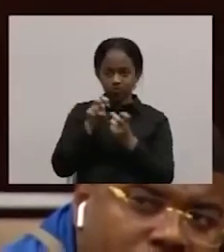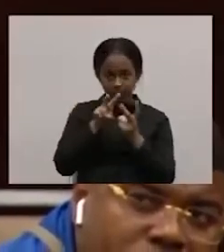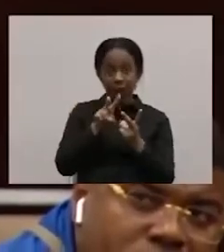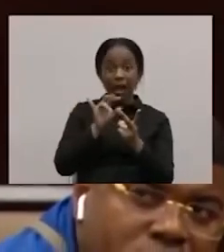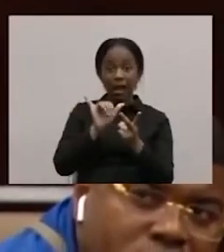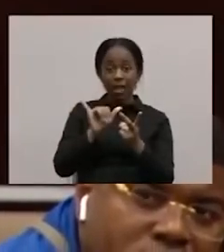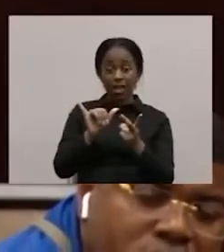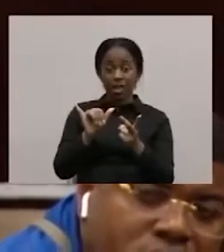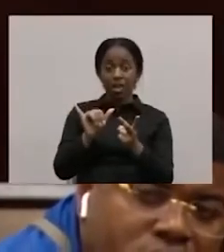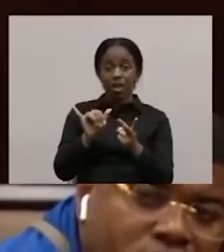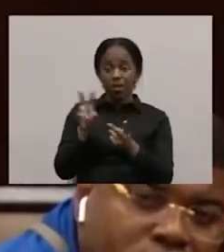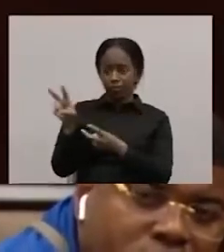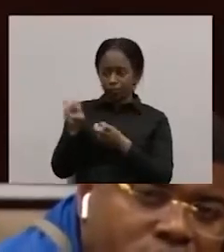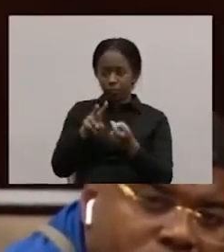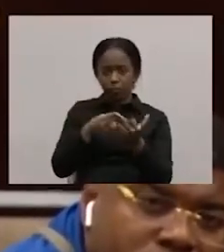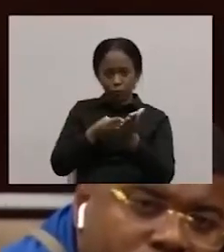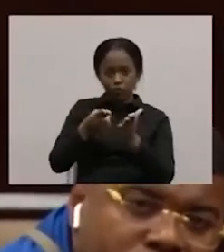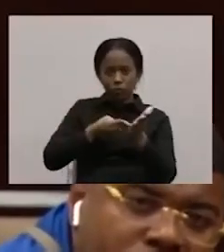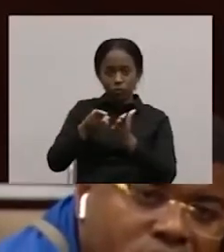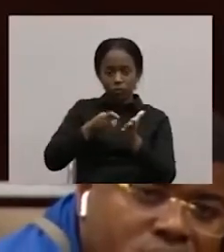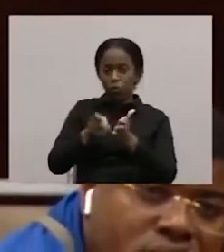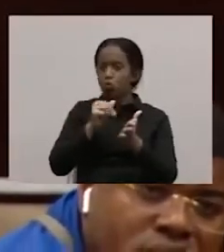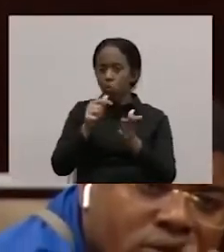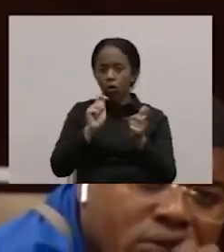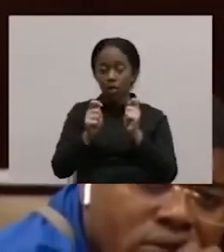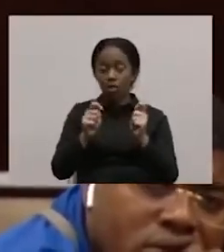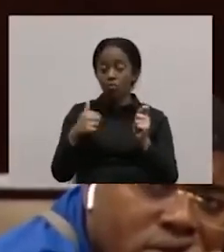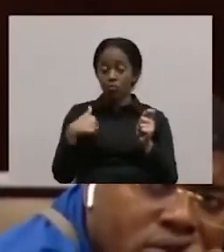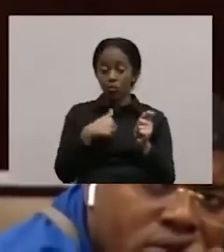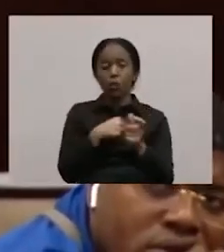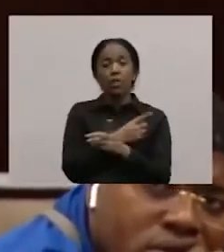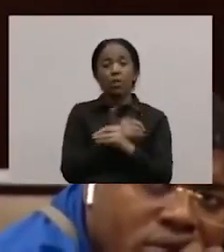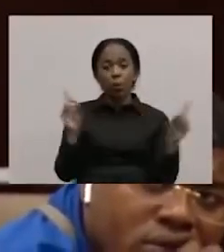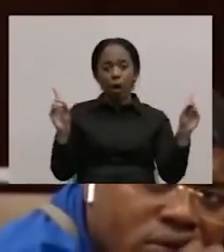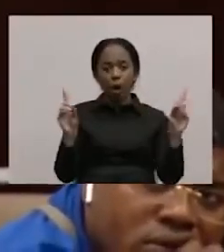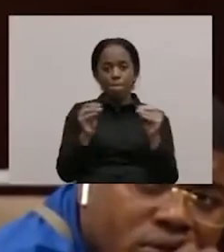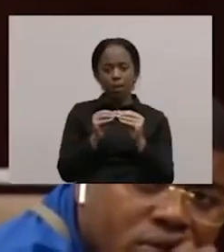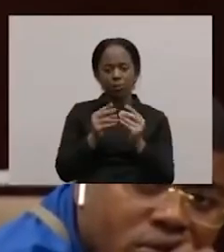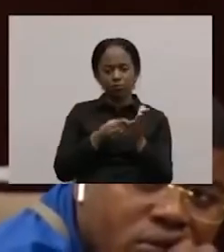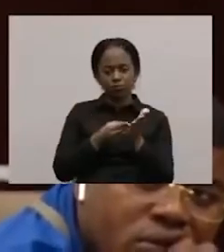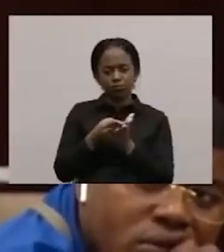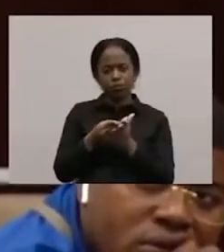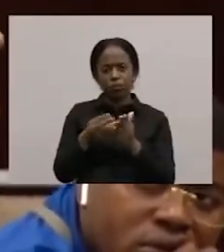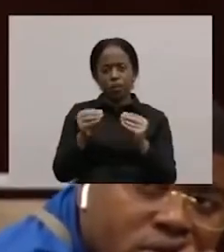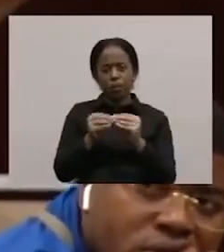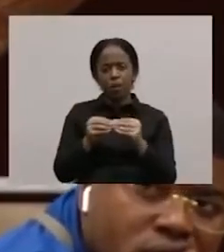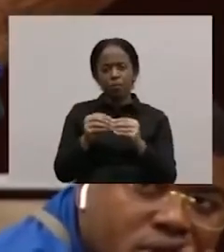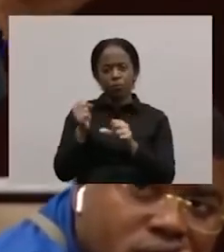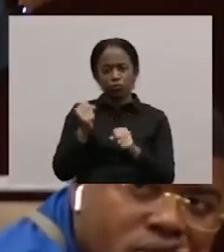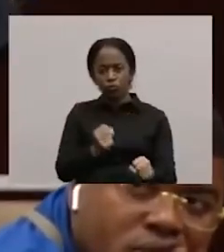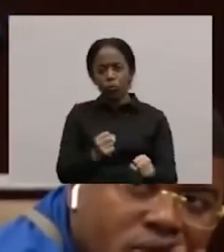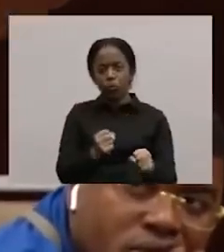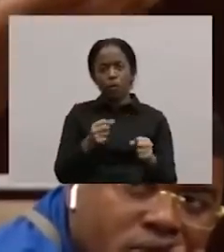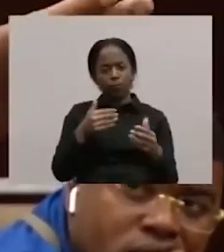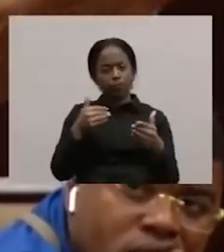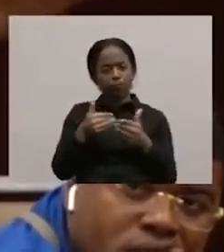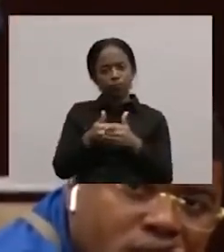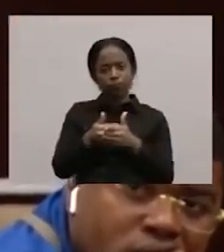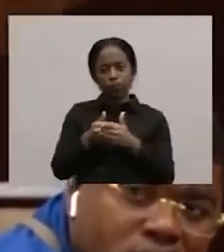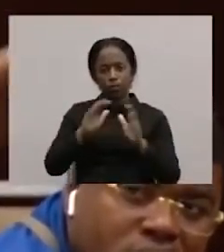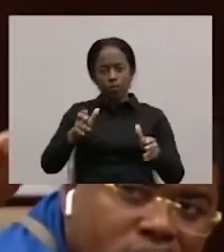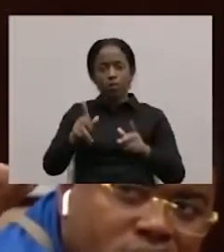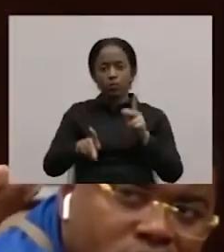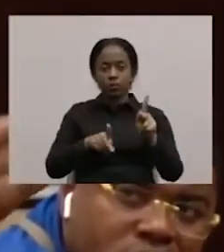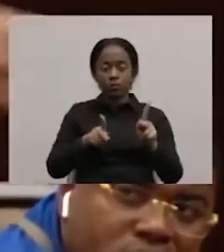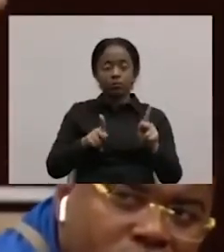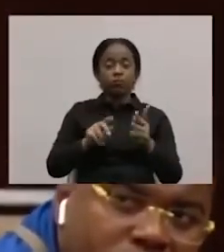democracia más sólida, más consecuente y más cerca del pueblo. Repito,